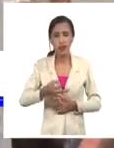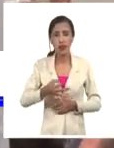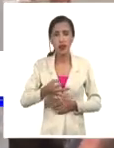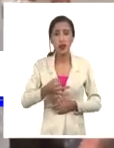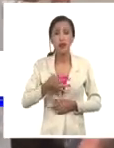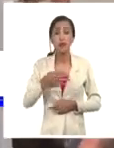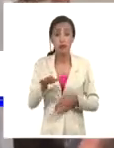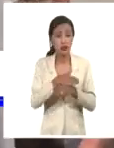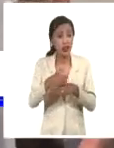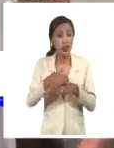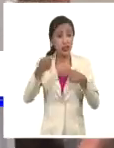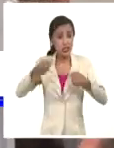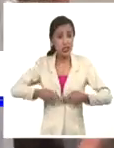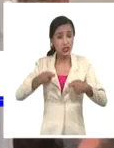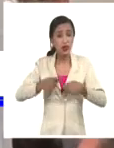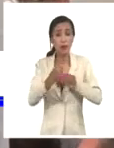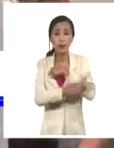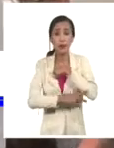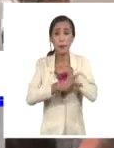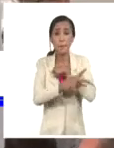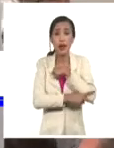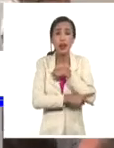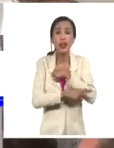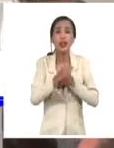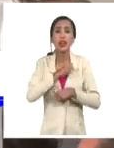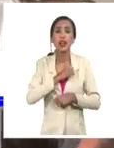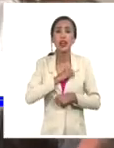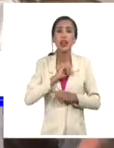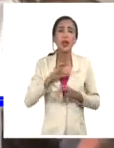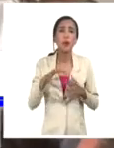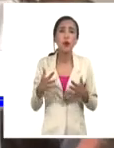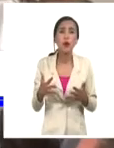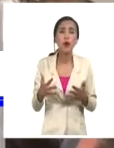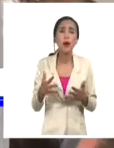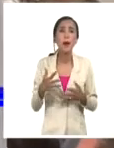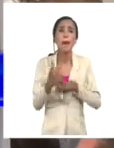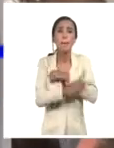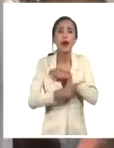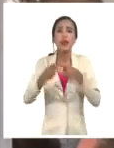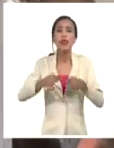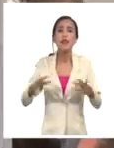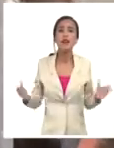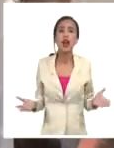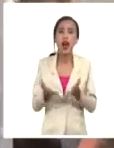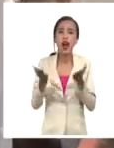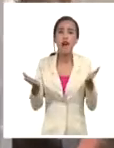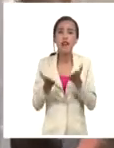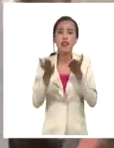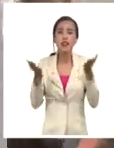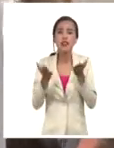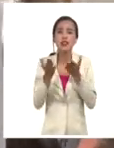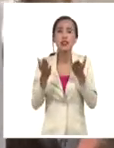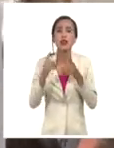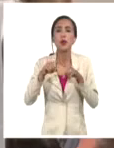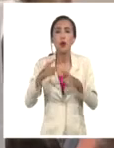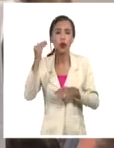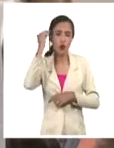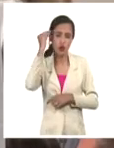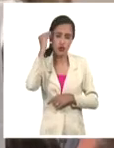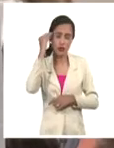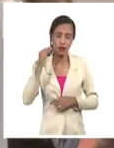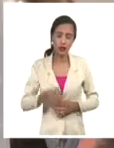las instancias de decisión del país, de que el país tiene que avanzar obligatoriamente por el camino del